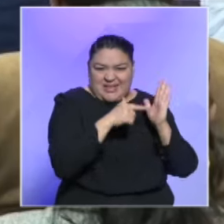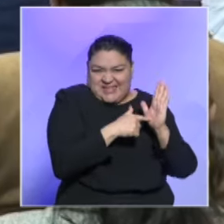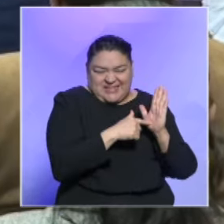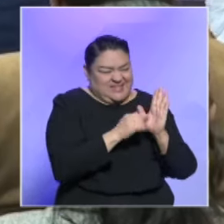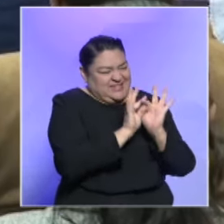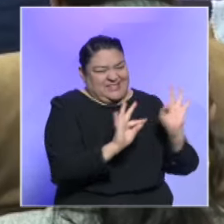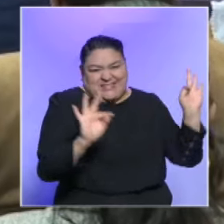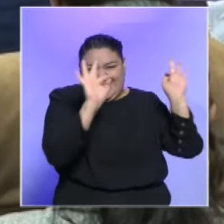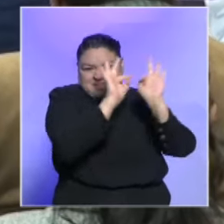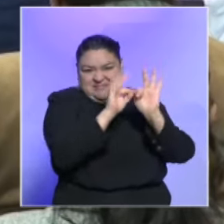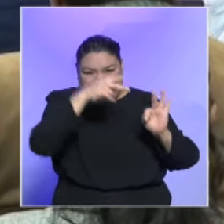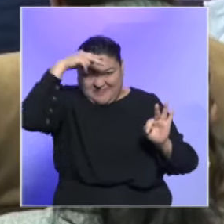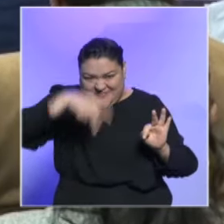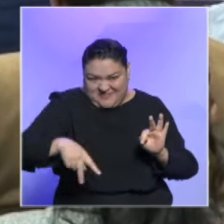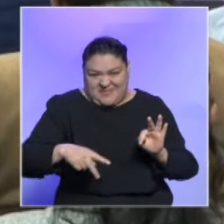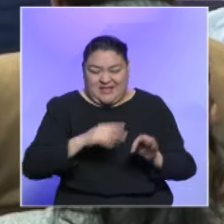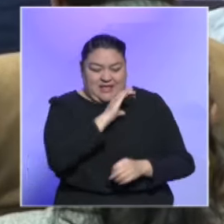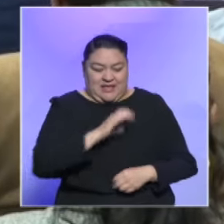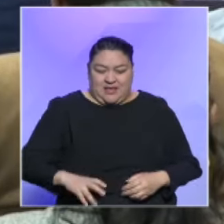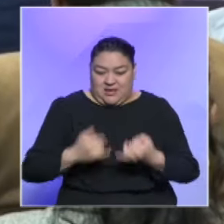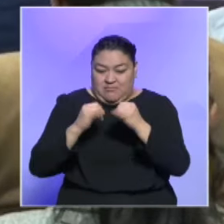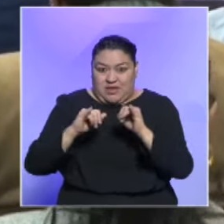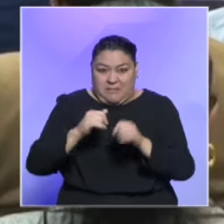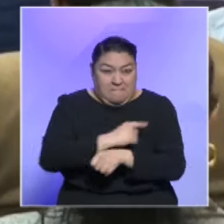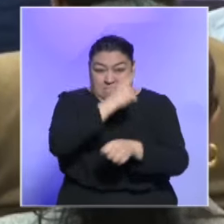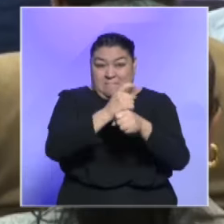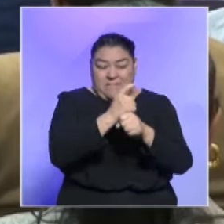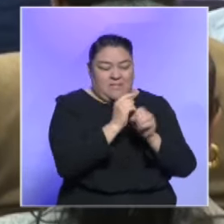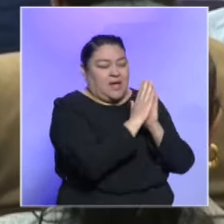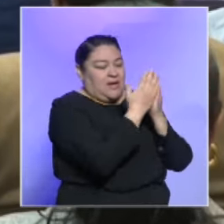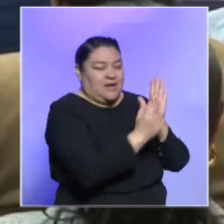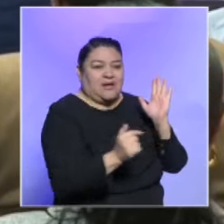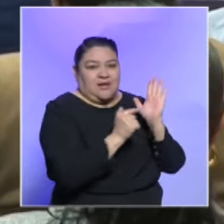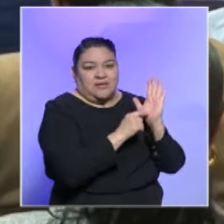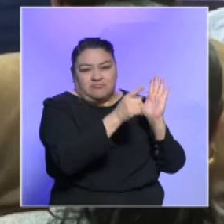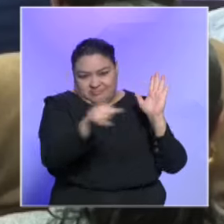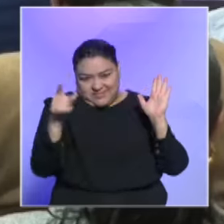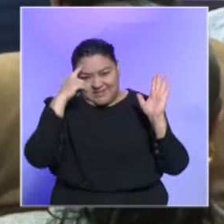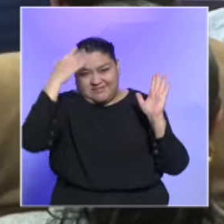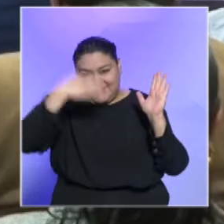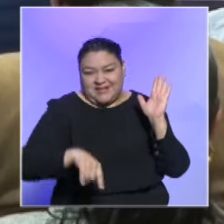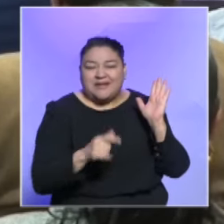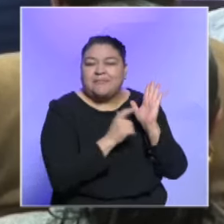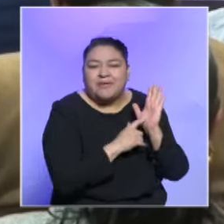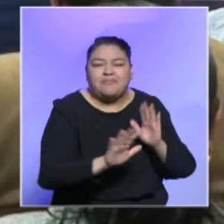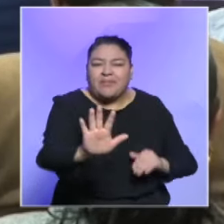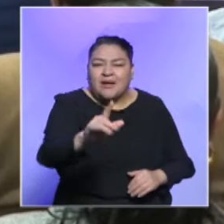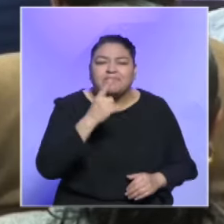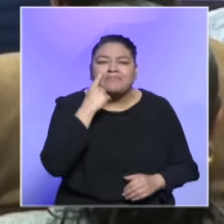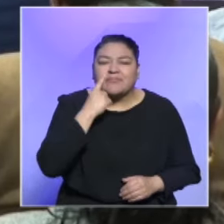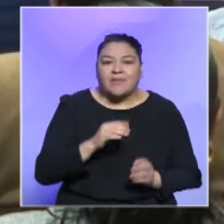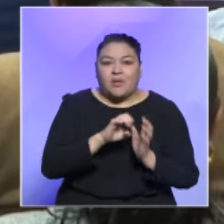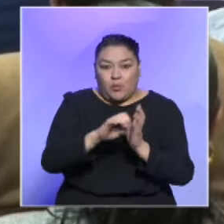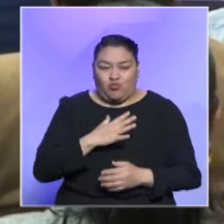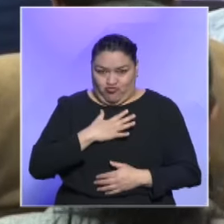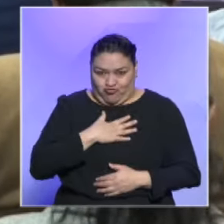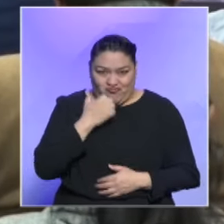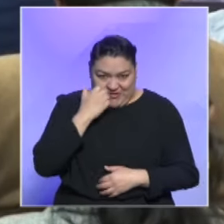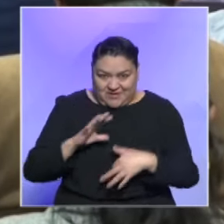importante que se ha escrito en México sobre candidaturas independientes. Que nadie lo dude. A ver, yo quiero